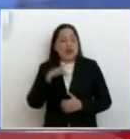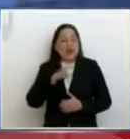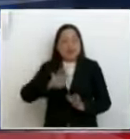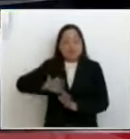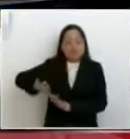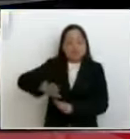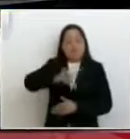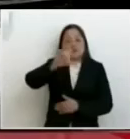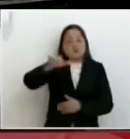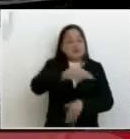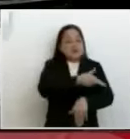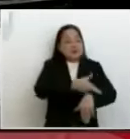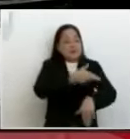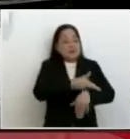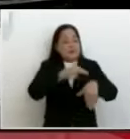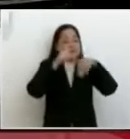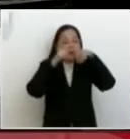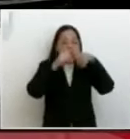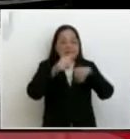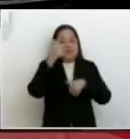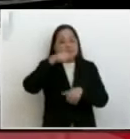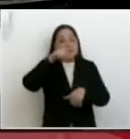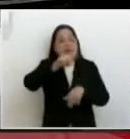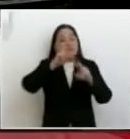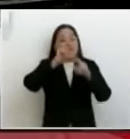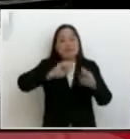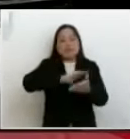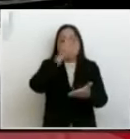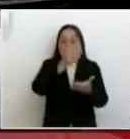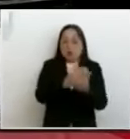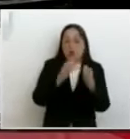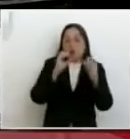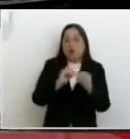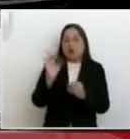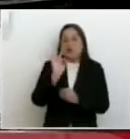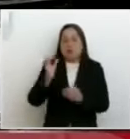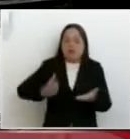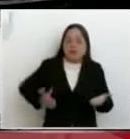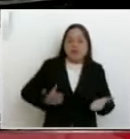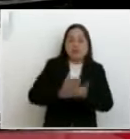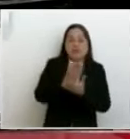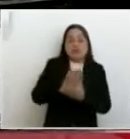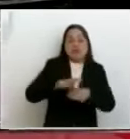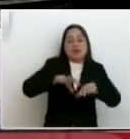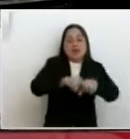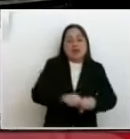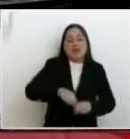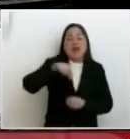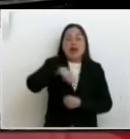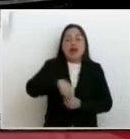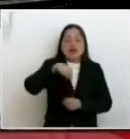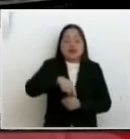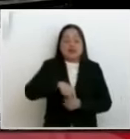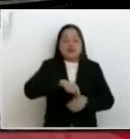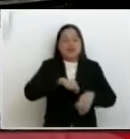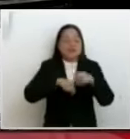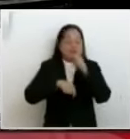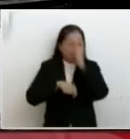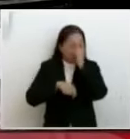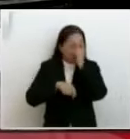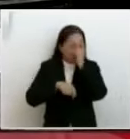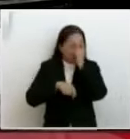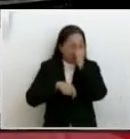dar trámite a esas suspensiones ilegales o para entrar violentamente a detener por la fuerza los trabajos